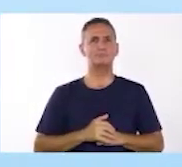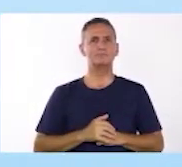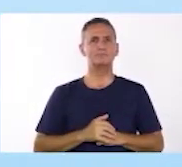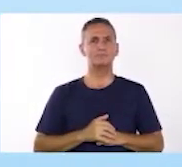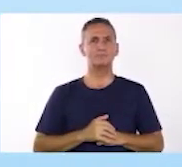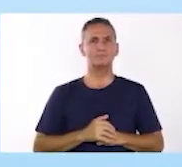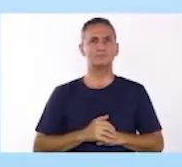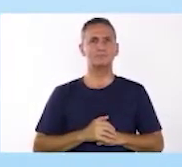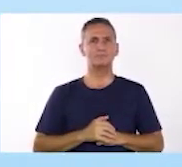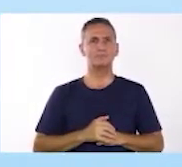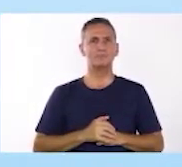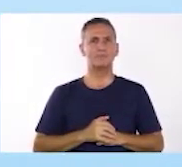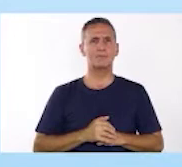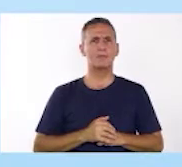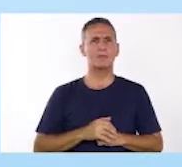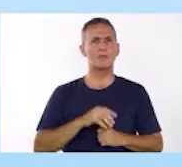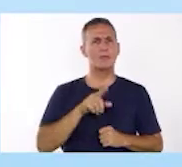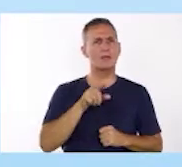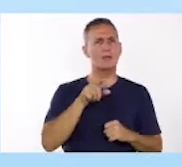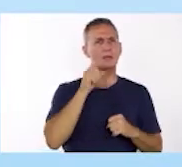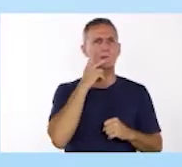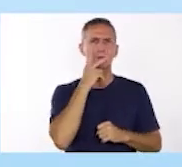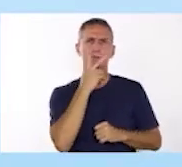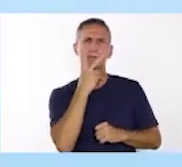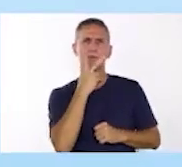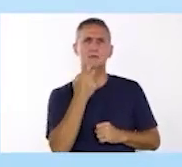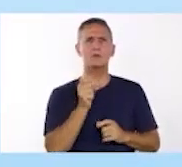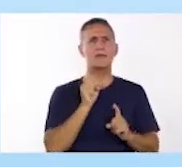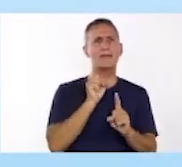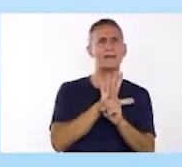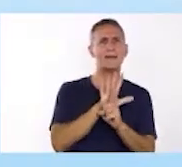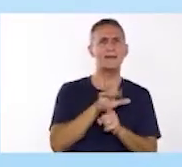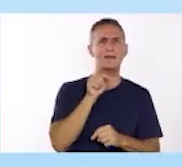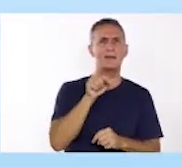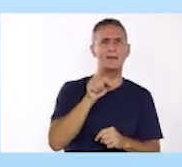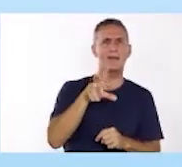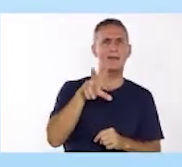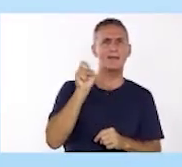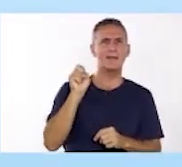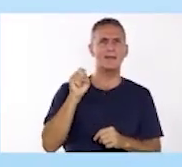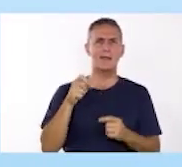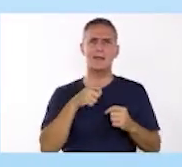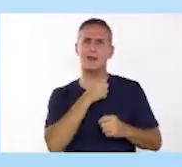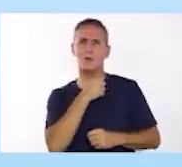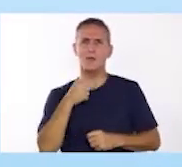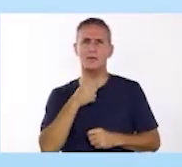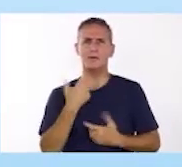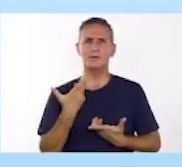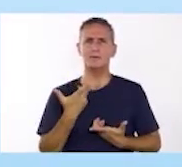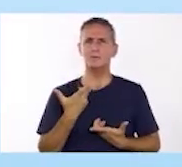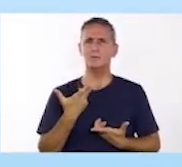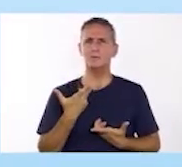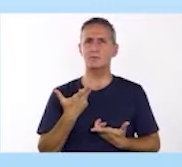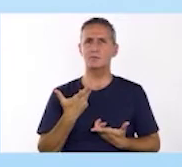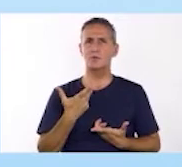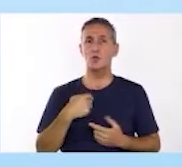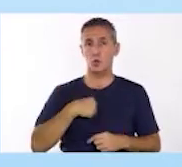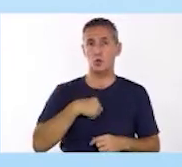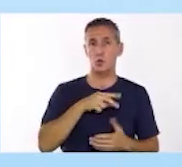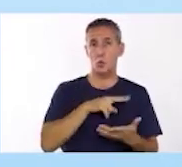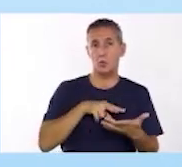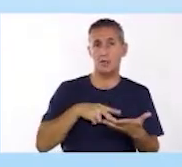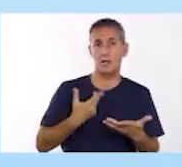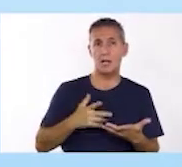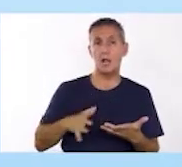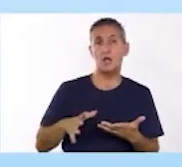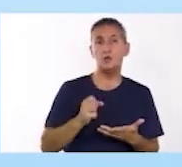Bien, ¿cuál fue el panorama que dio inicio a esta nueva canción? Yo voy a